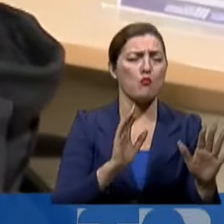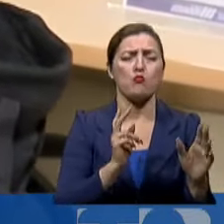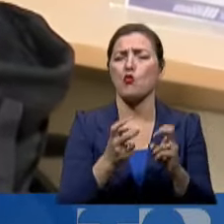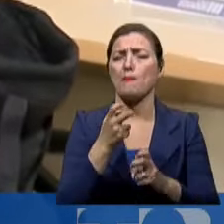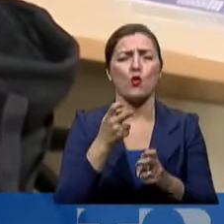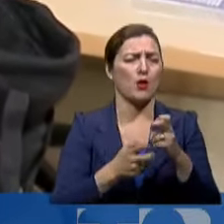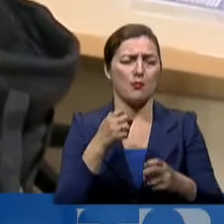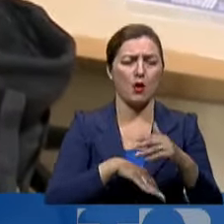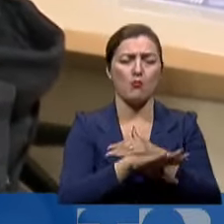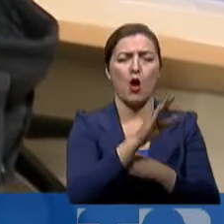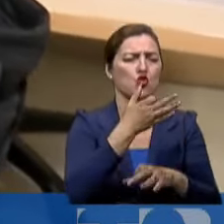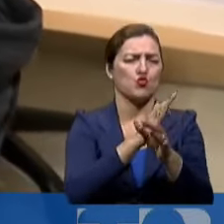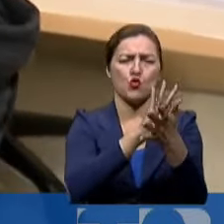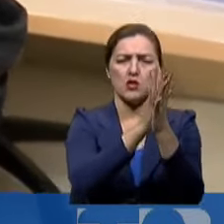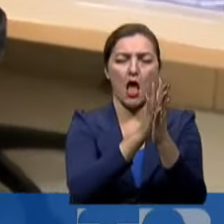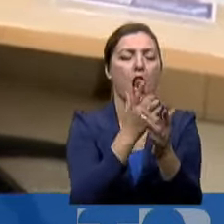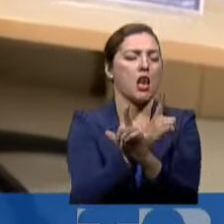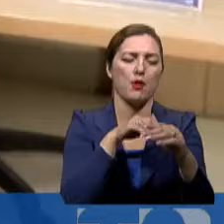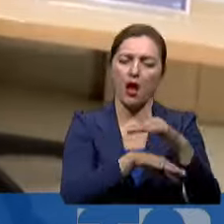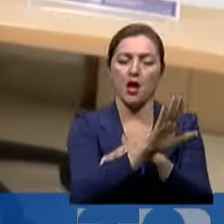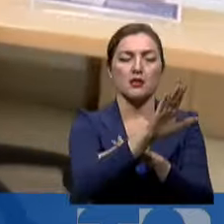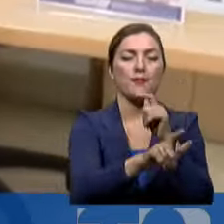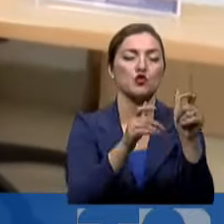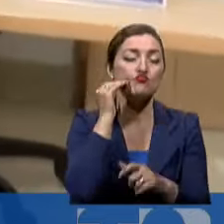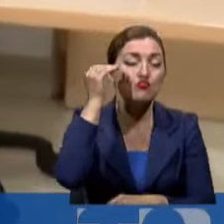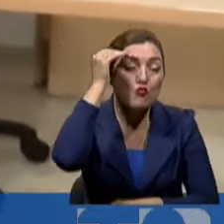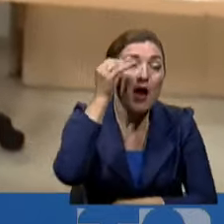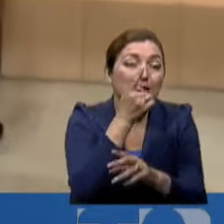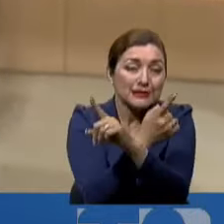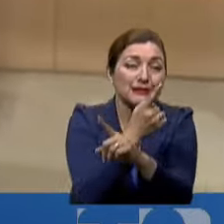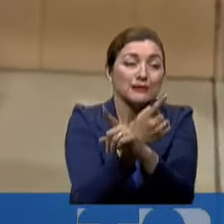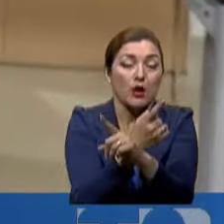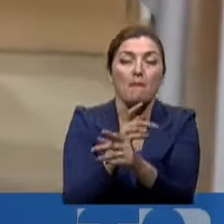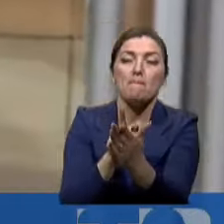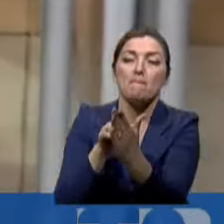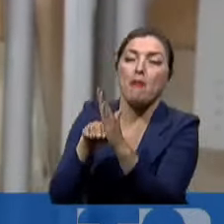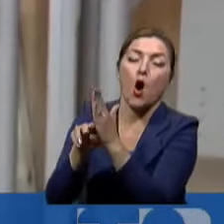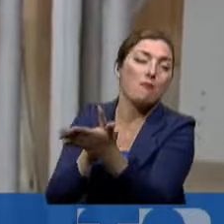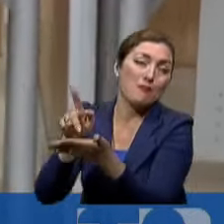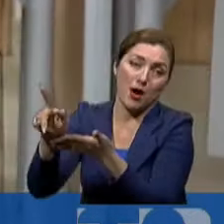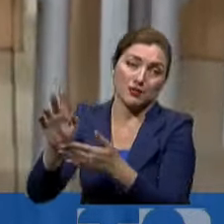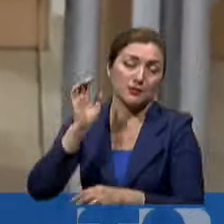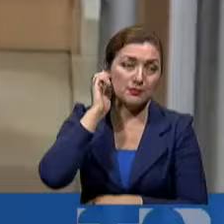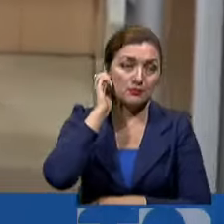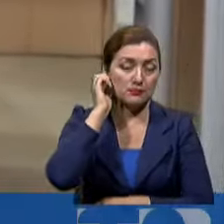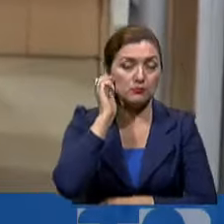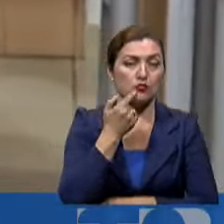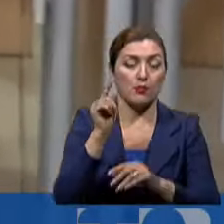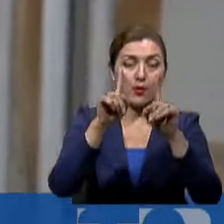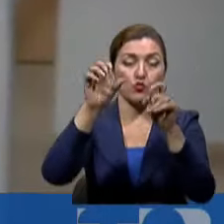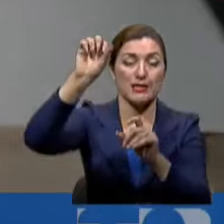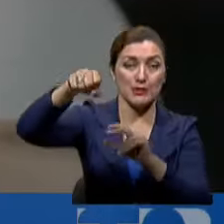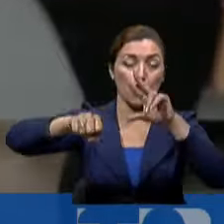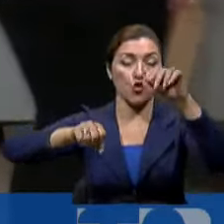interno, solo para las personas de tercera edad o discapacidad. Y esto está orientado en el marco de la consulta popular, así que es para